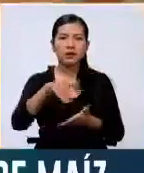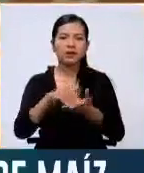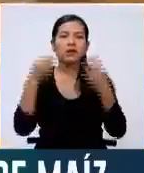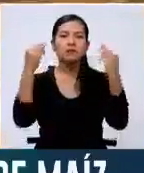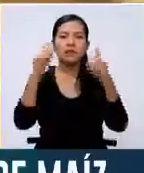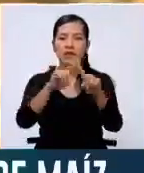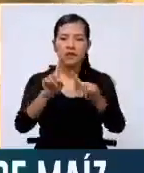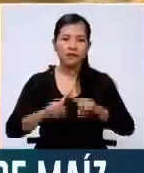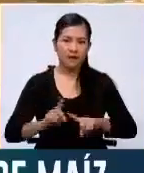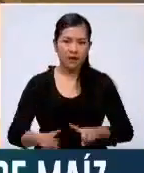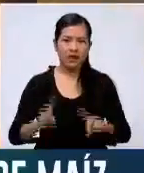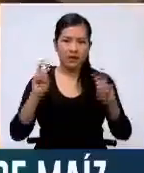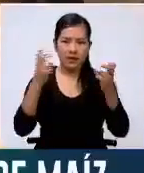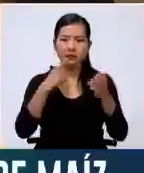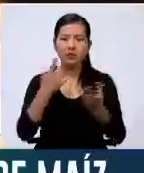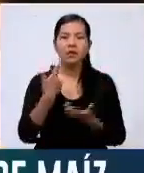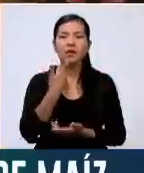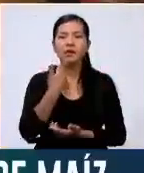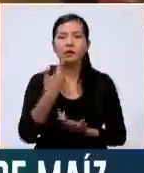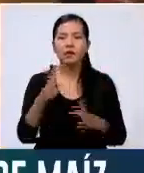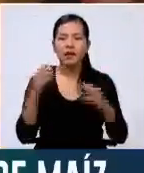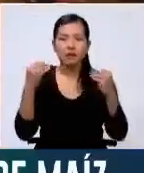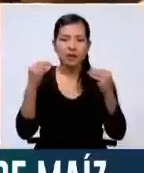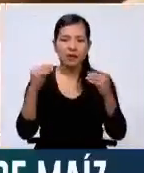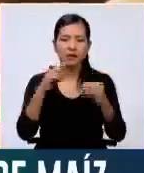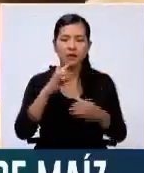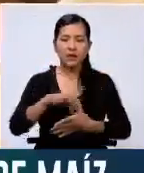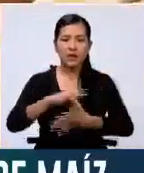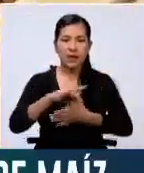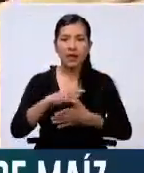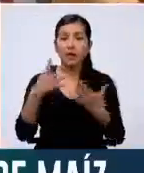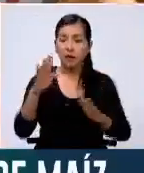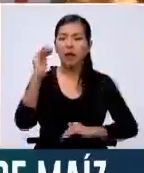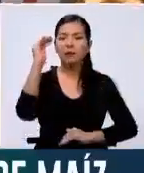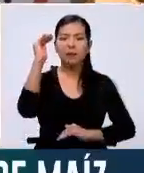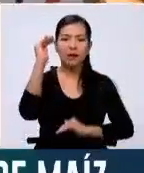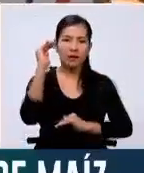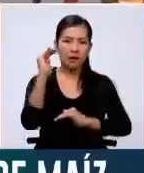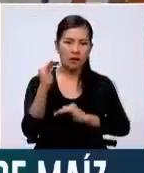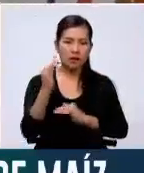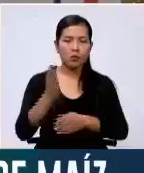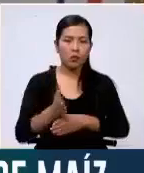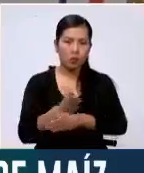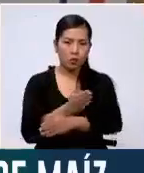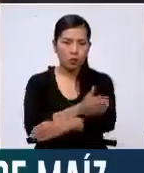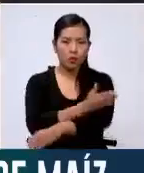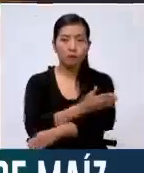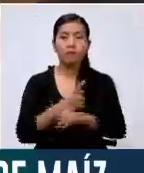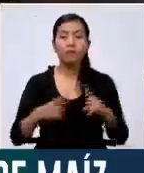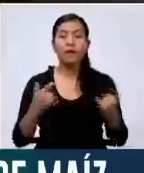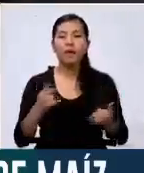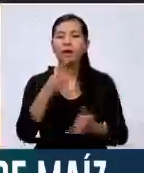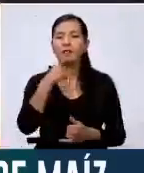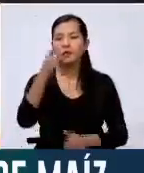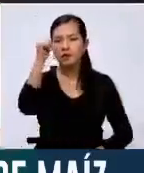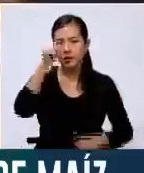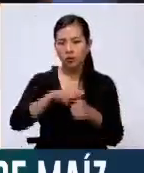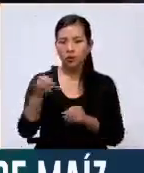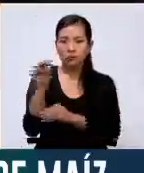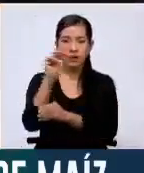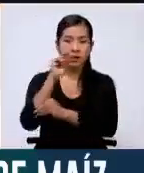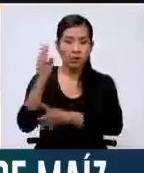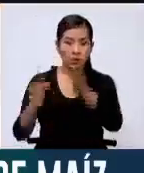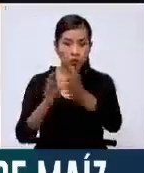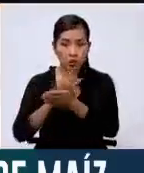abasto del país, indicó que el precio de la carne de cerdo y pollo tienden a bajar. La autoridad recordó que el Ministerio de Justicia iniciará